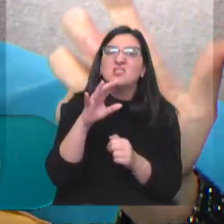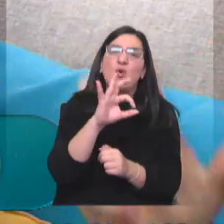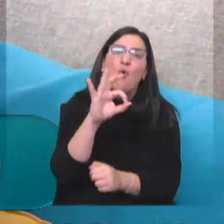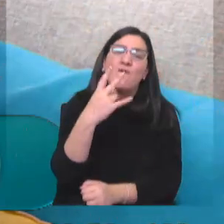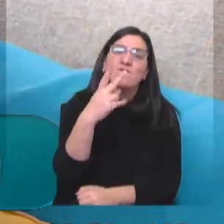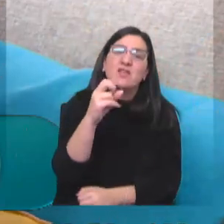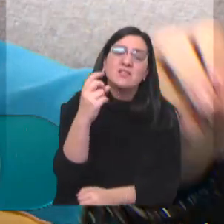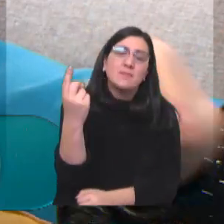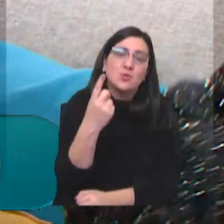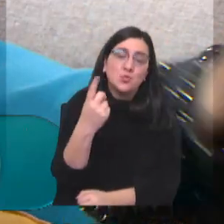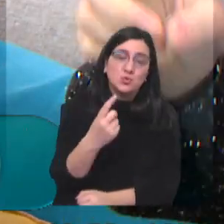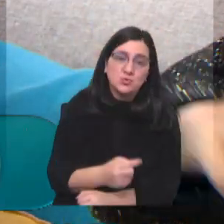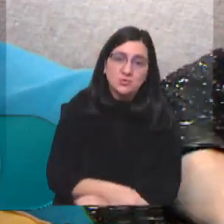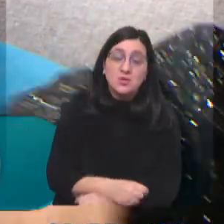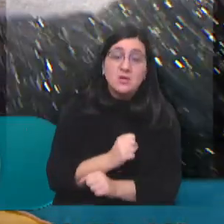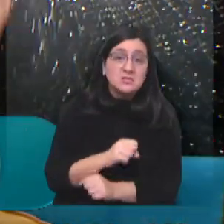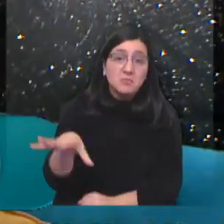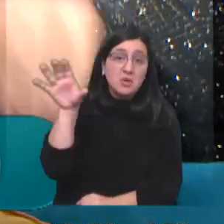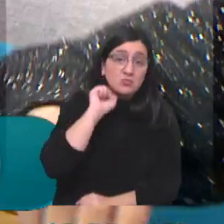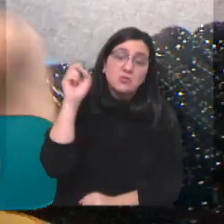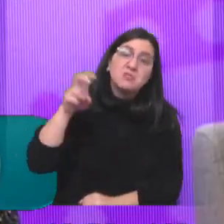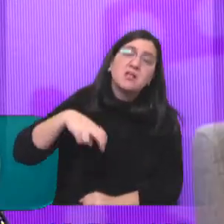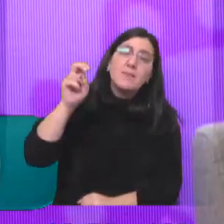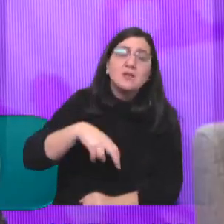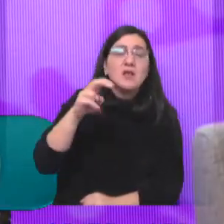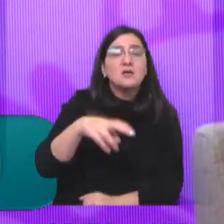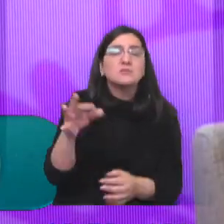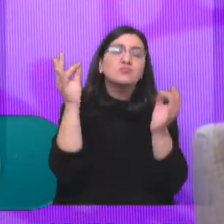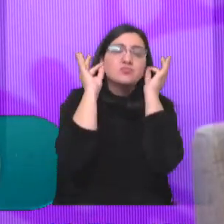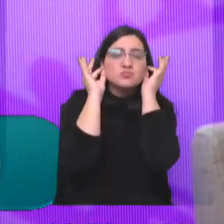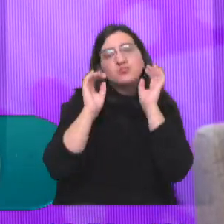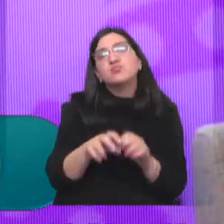es como perfecto. Lo puedes escuchar en una caminata, vas a buscar en el salascuero, lo que sea, y también...